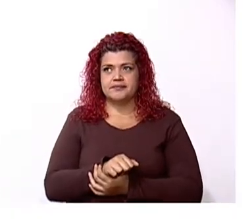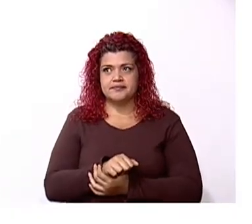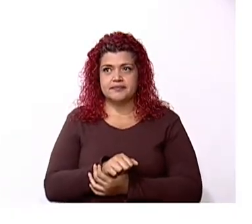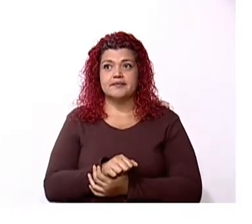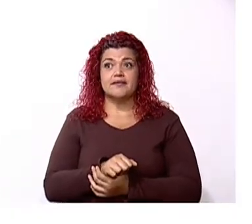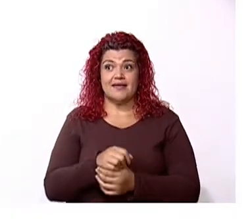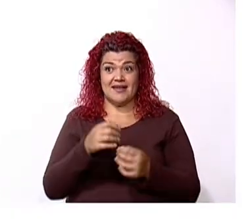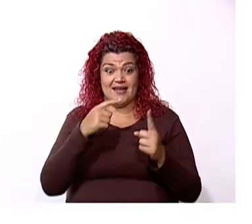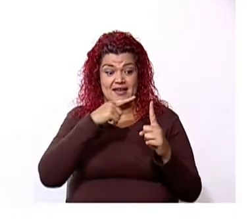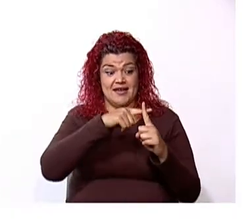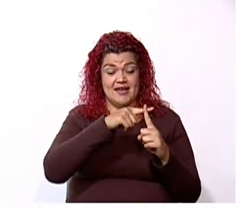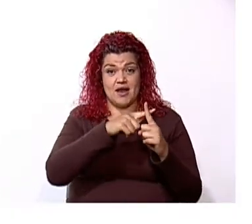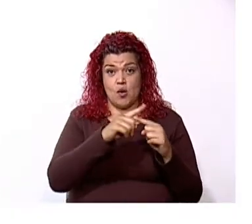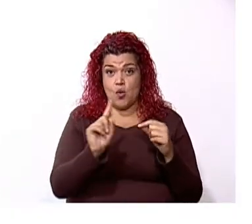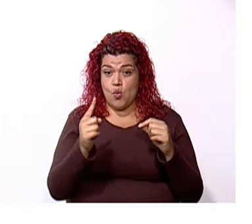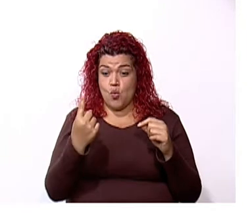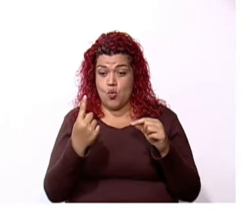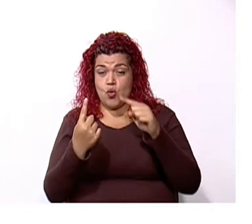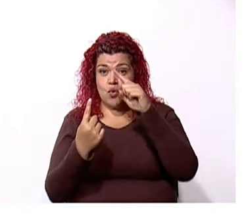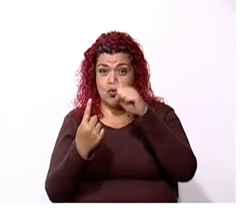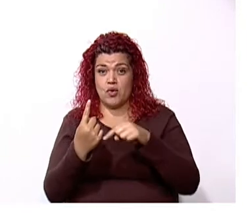Vamos a sumar el 1 a